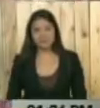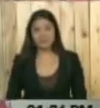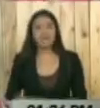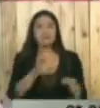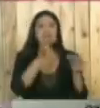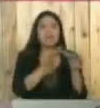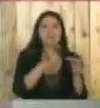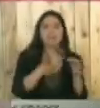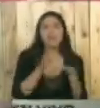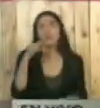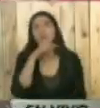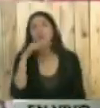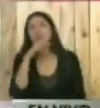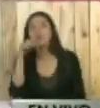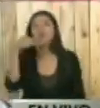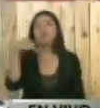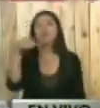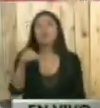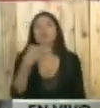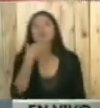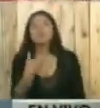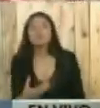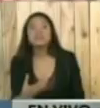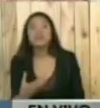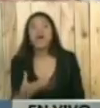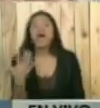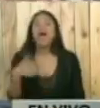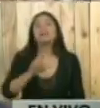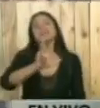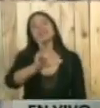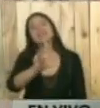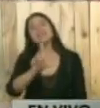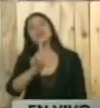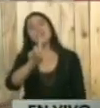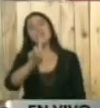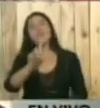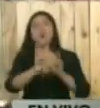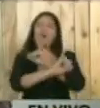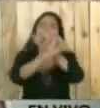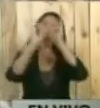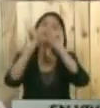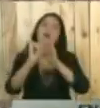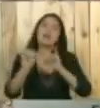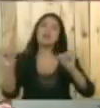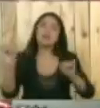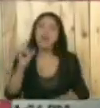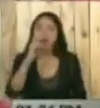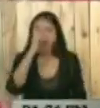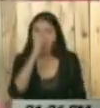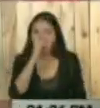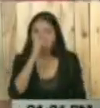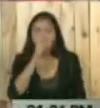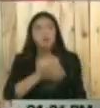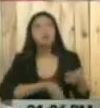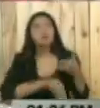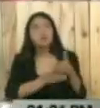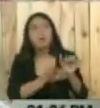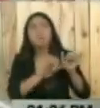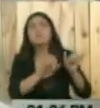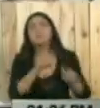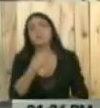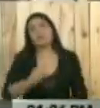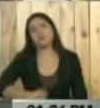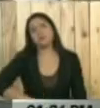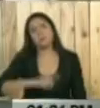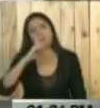Septiembre, octubre, noviembre, Navidad, 31 y feliz año, y Nicolás sigue siendo